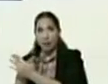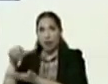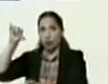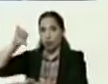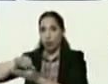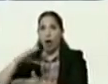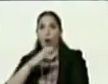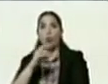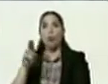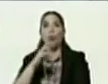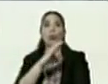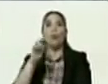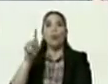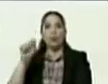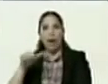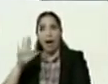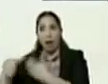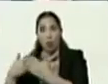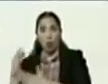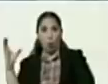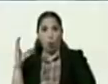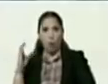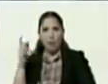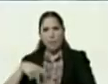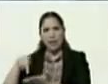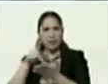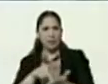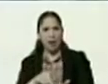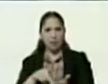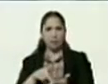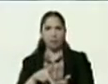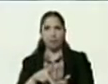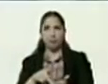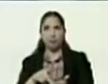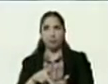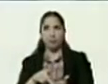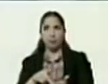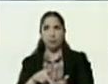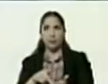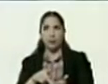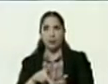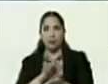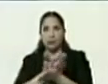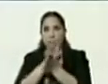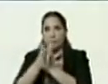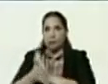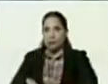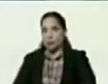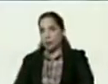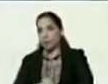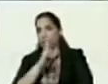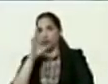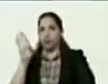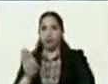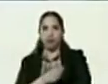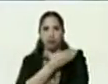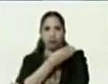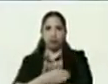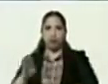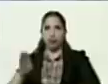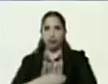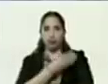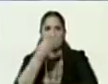de Cúcuta, en Colombia, para participar en el desastroso concierto que se